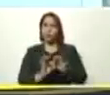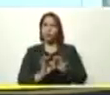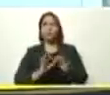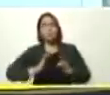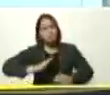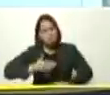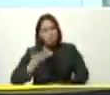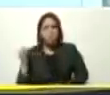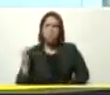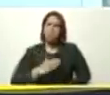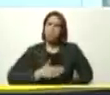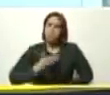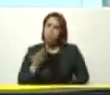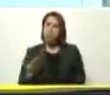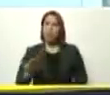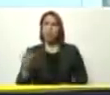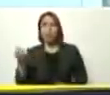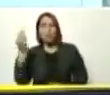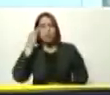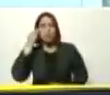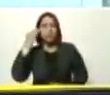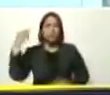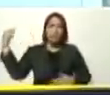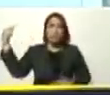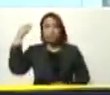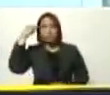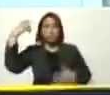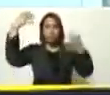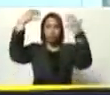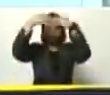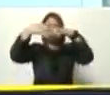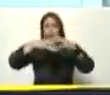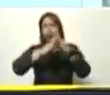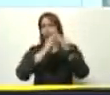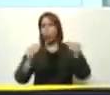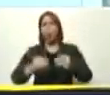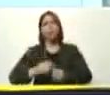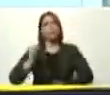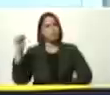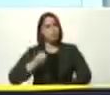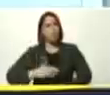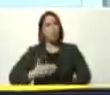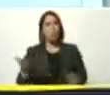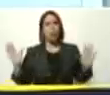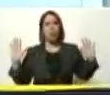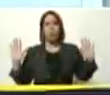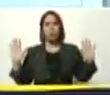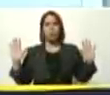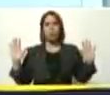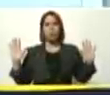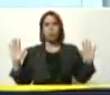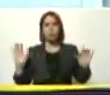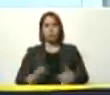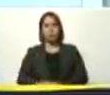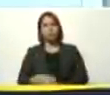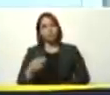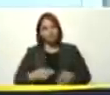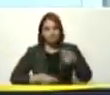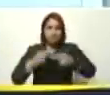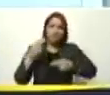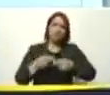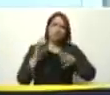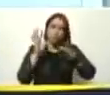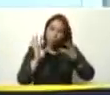se puede, métanselo en el cerebro todos, si se puede, si se puede, si se puede. Construir,